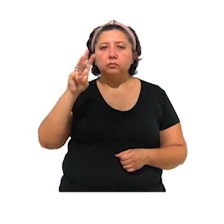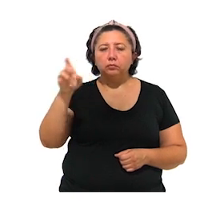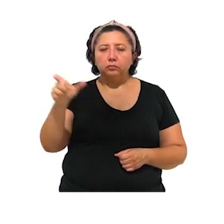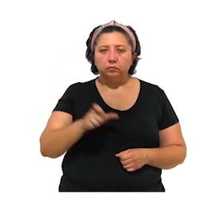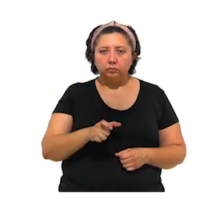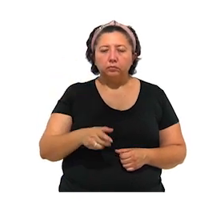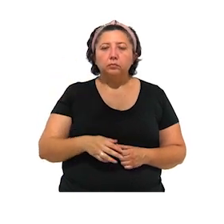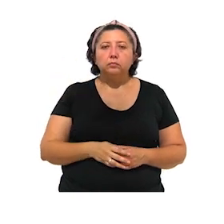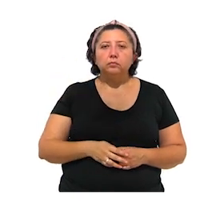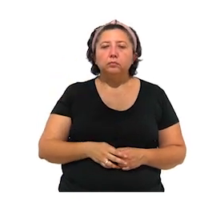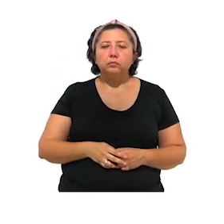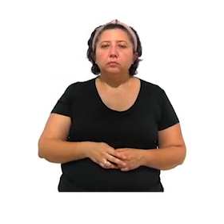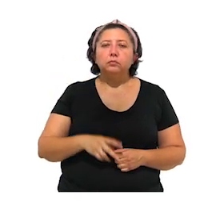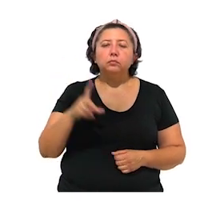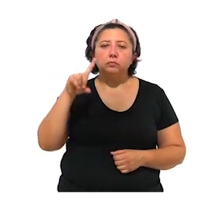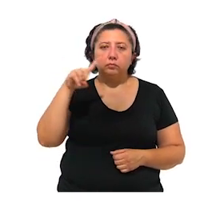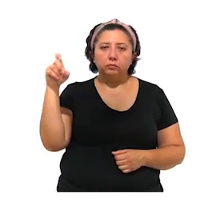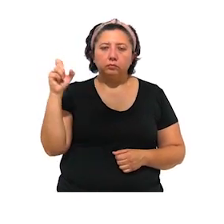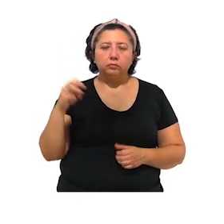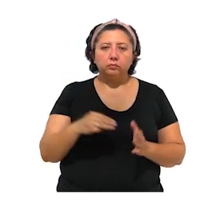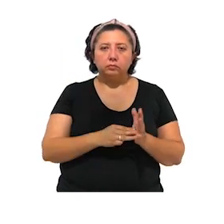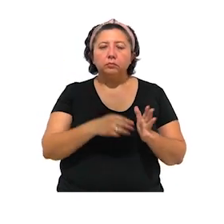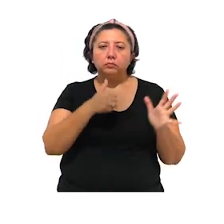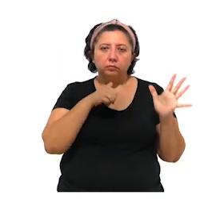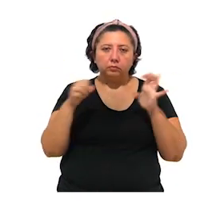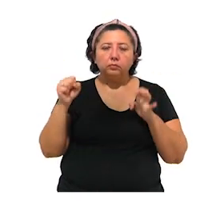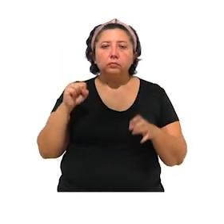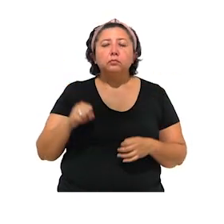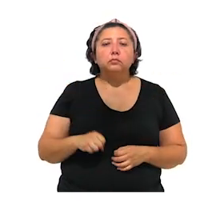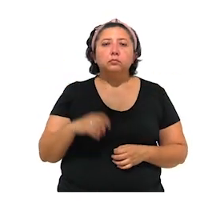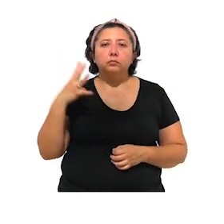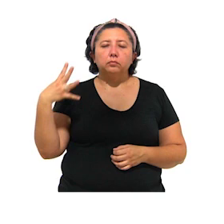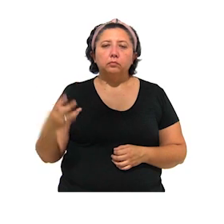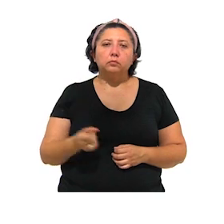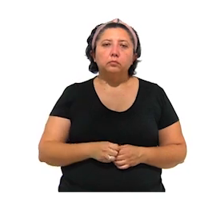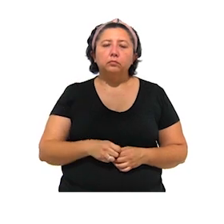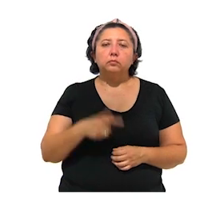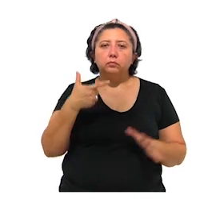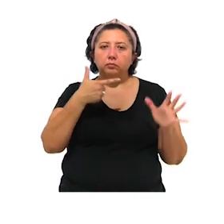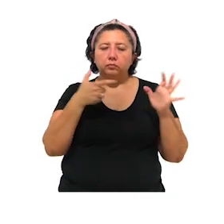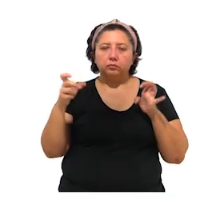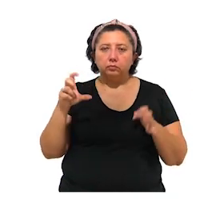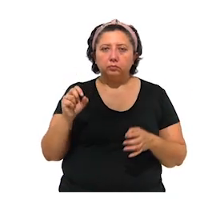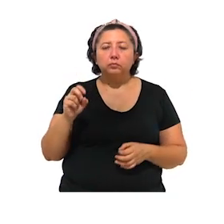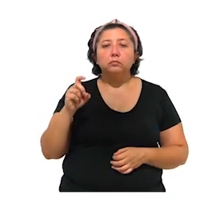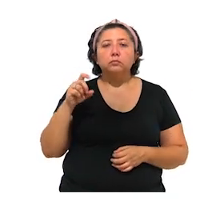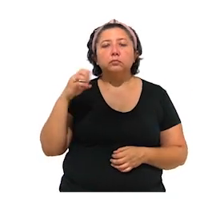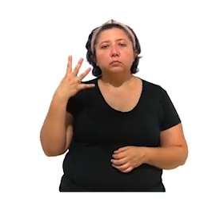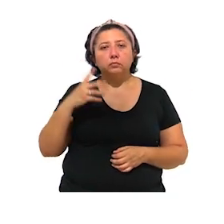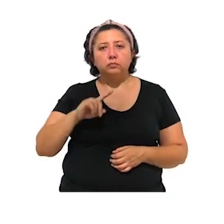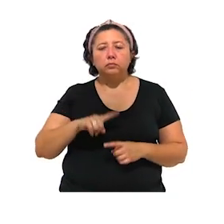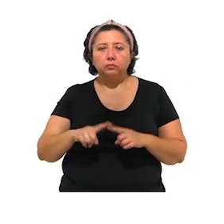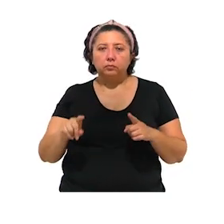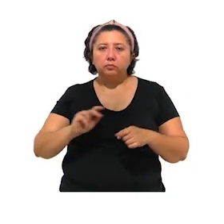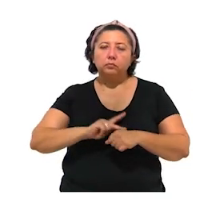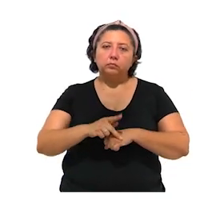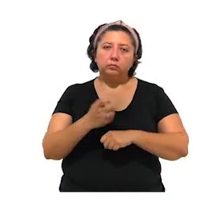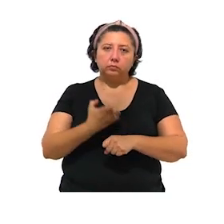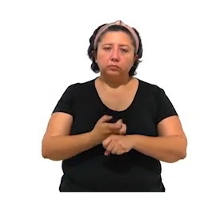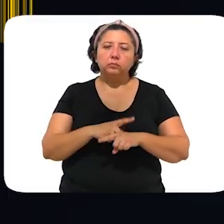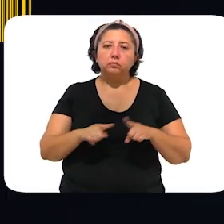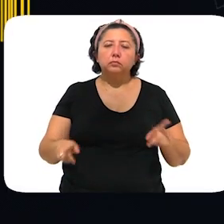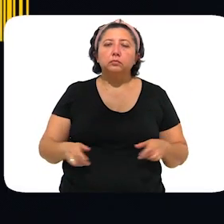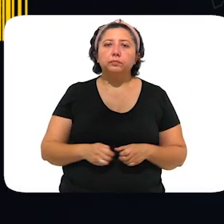y yaxkukul de los 100 mil 654 casos positivos 734 son de otro país u otro